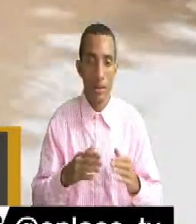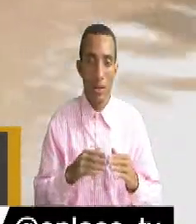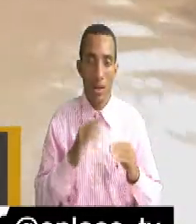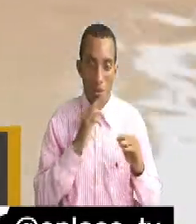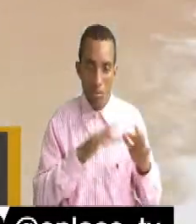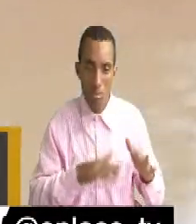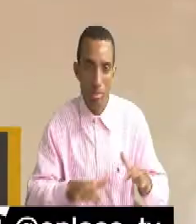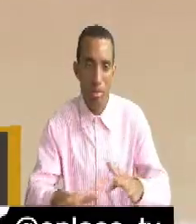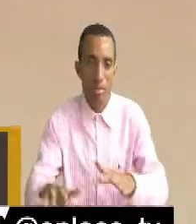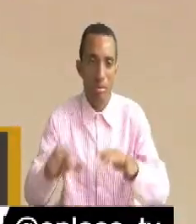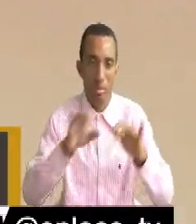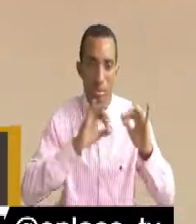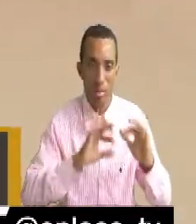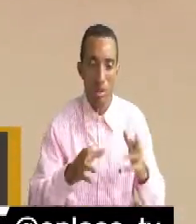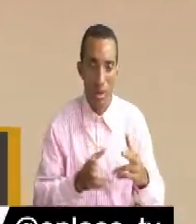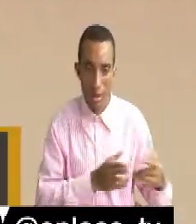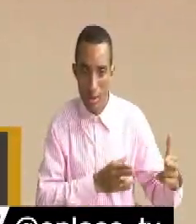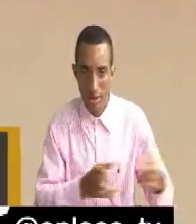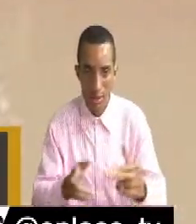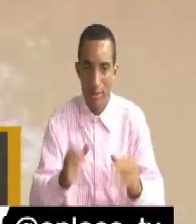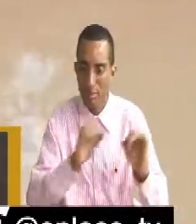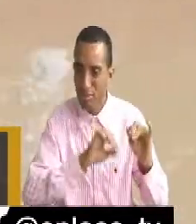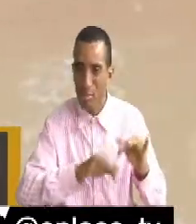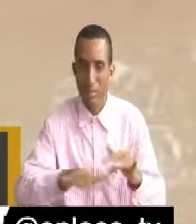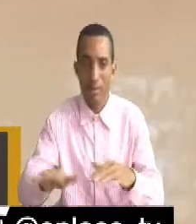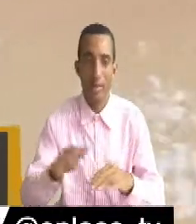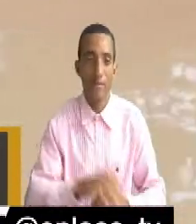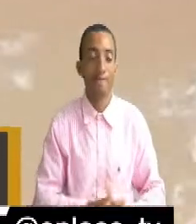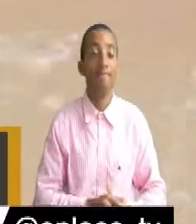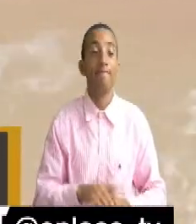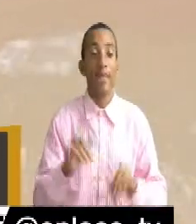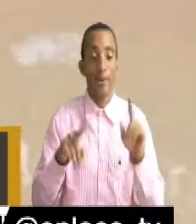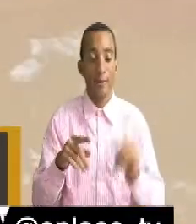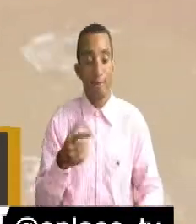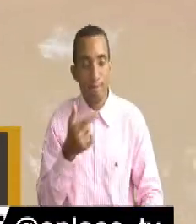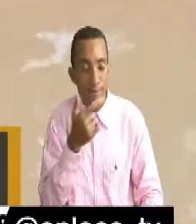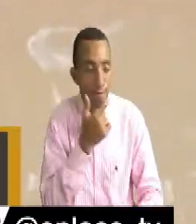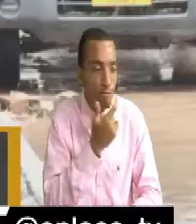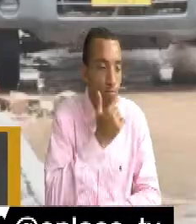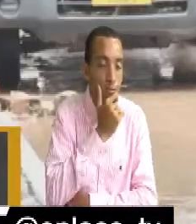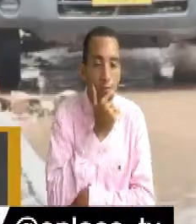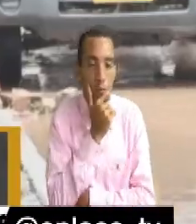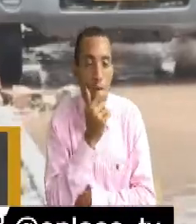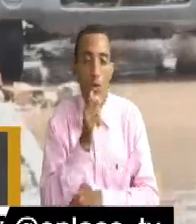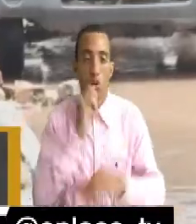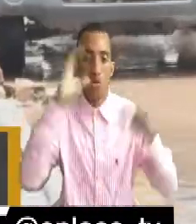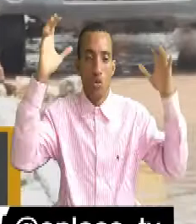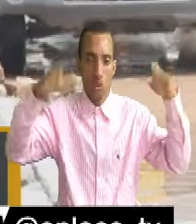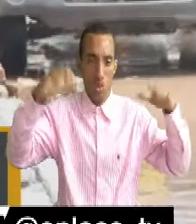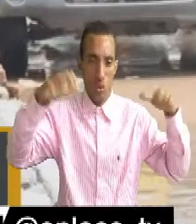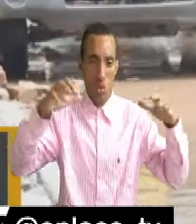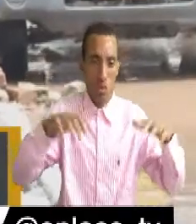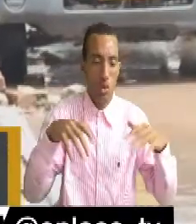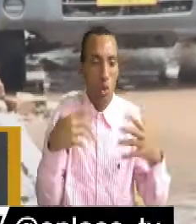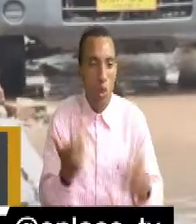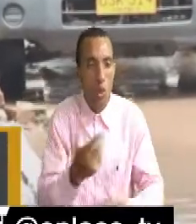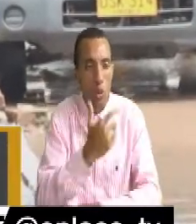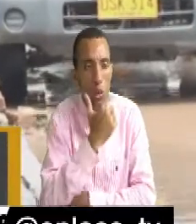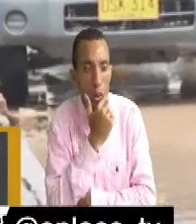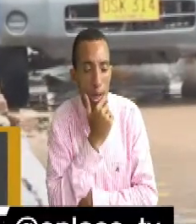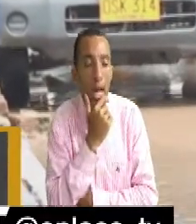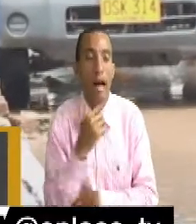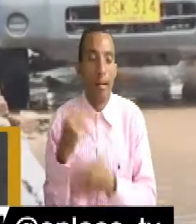entre autoridades municipales y organismos de socorro se evalúa la situación actual por el fenómeno de las lluvias para tomar a corto plazo las